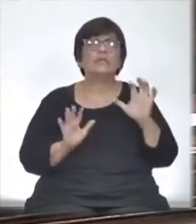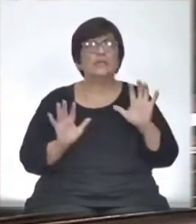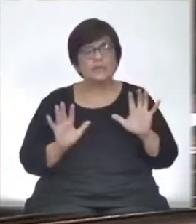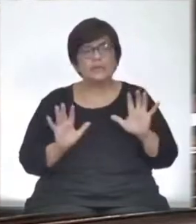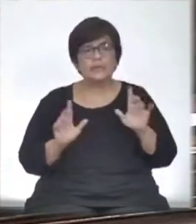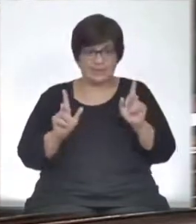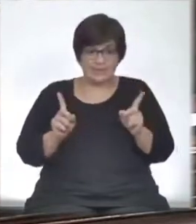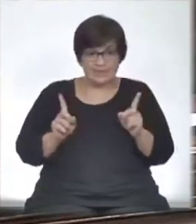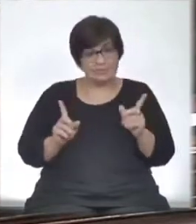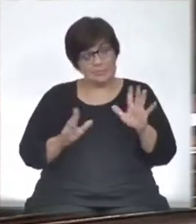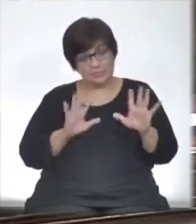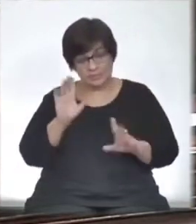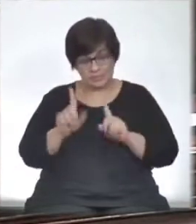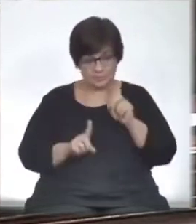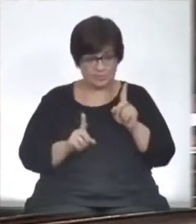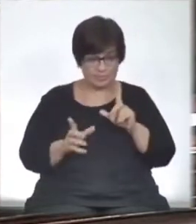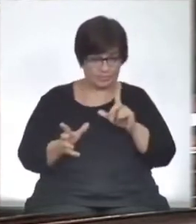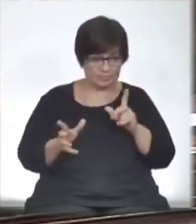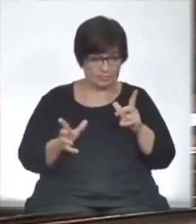manera lo hizo,